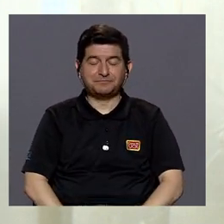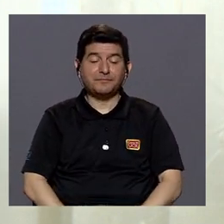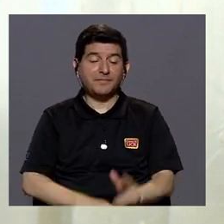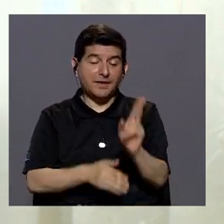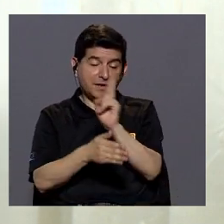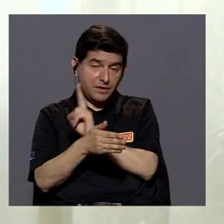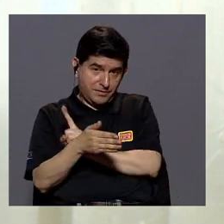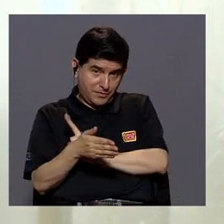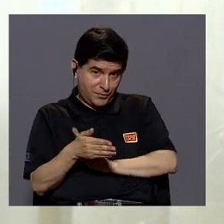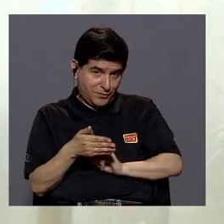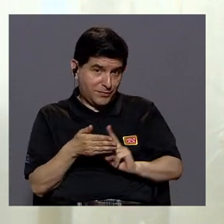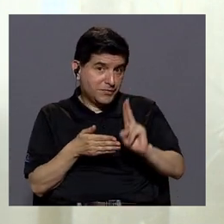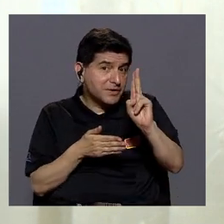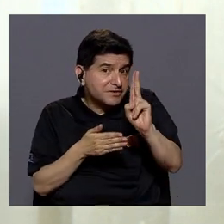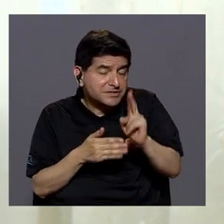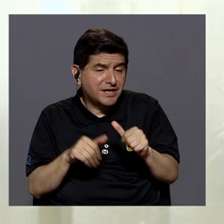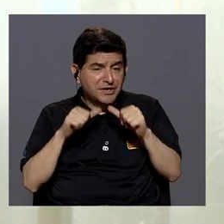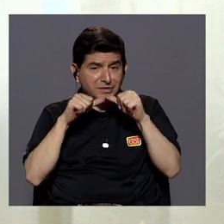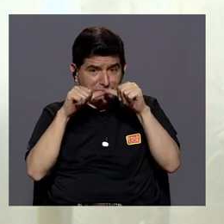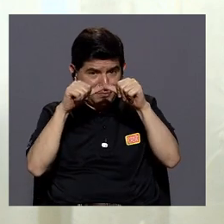universidades siguen